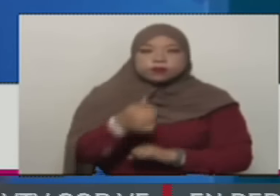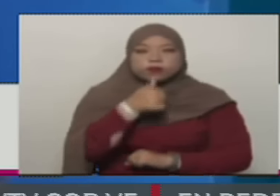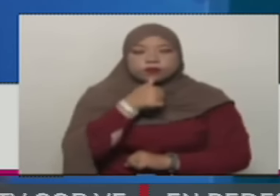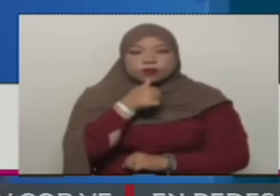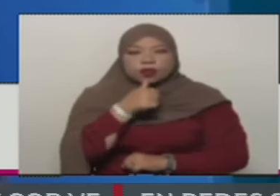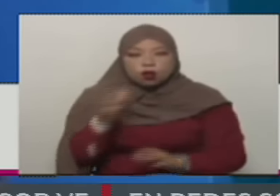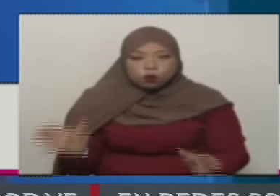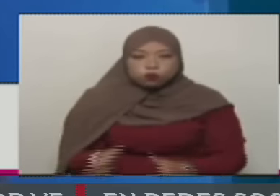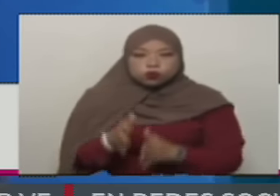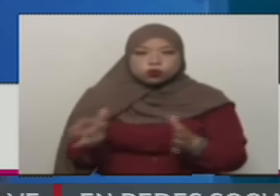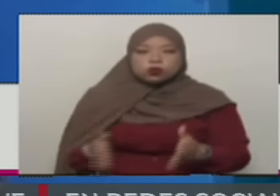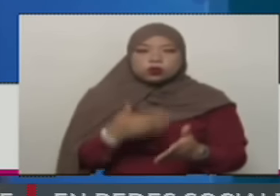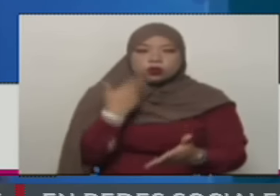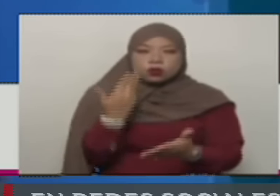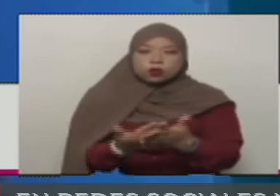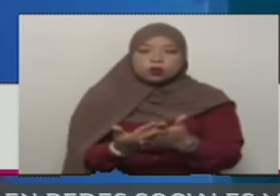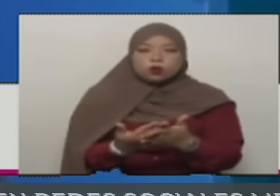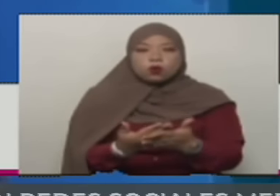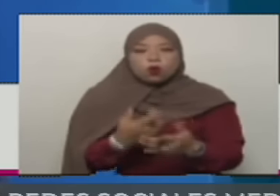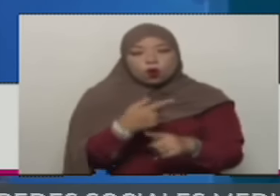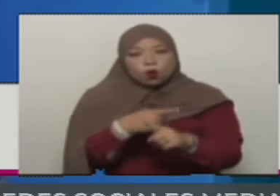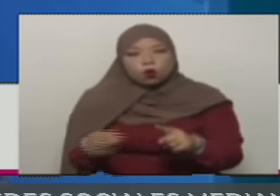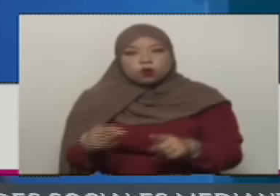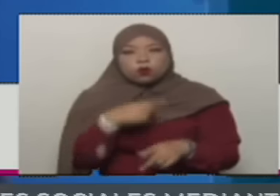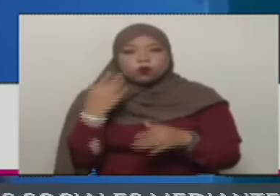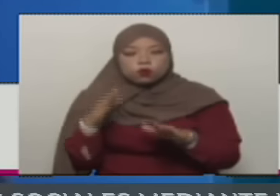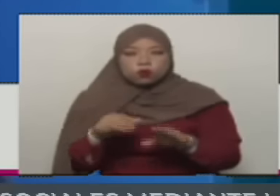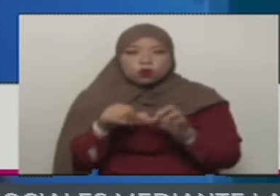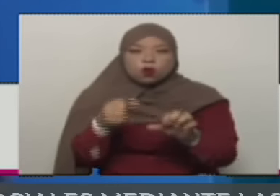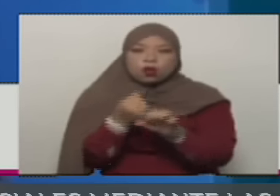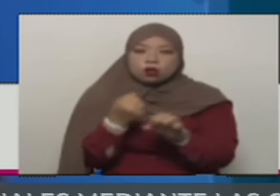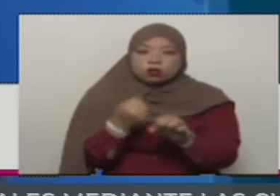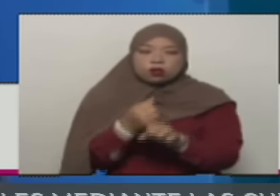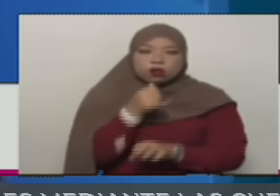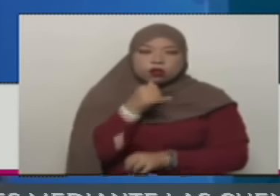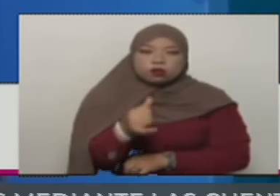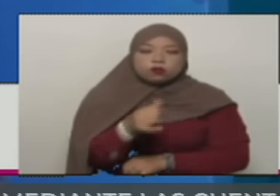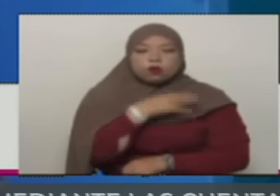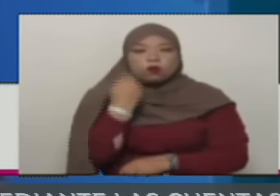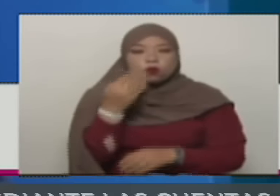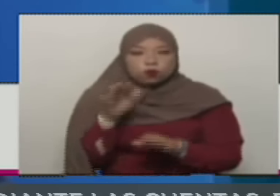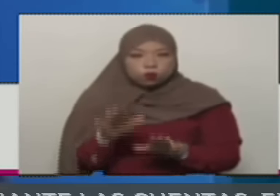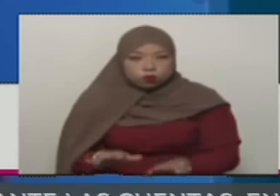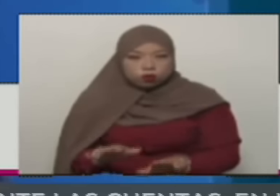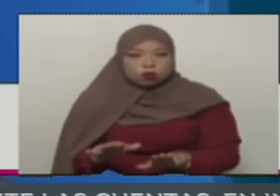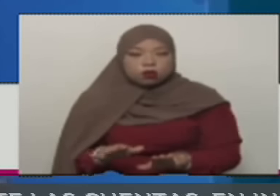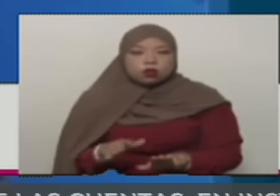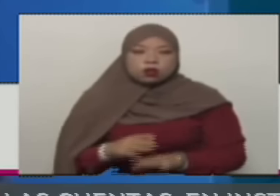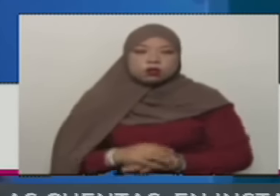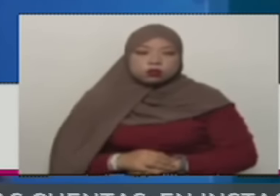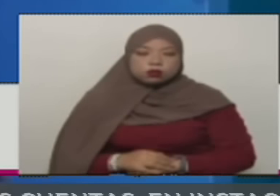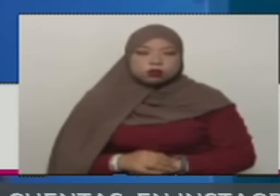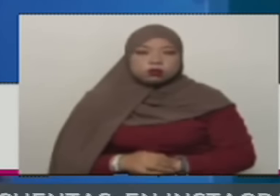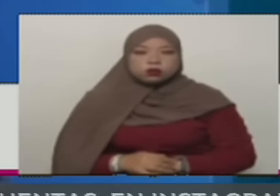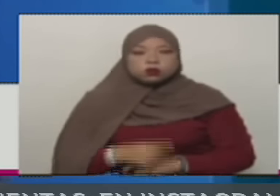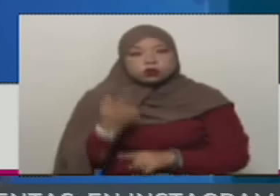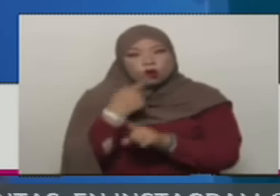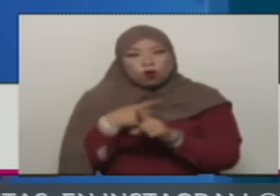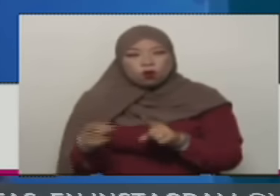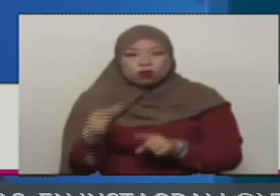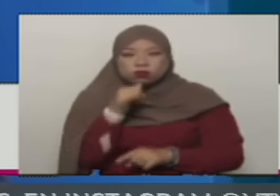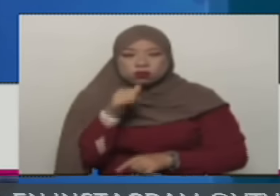adelante. Unos han caído y seguimos para adelante. Han vuelto y seguimos para adelante. Y caerán otros